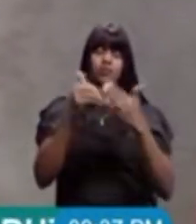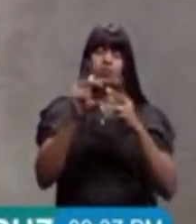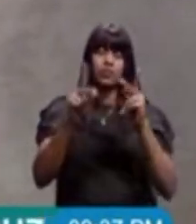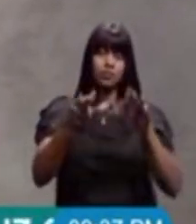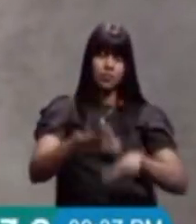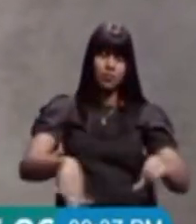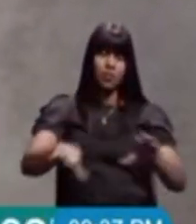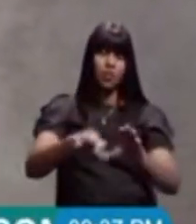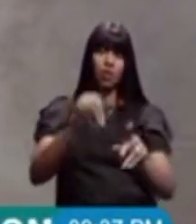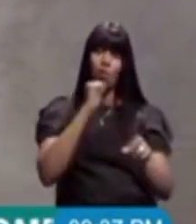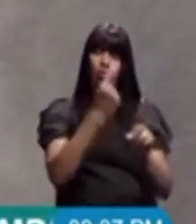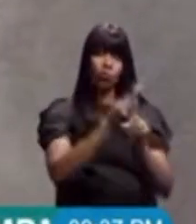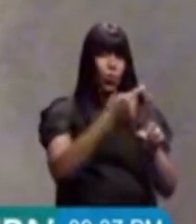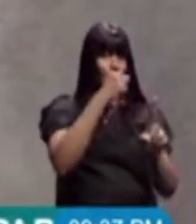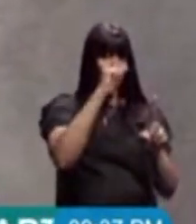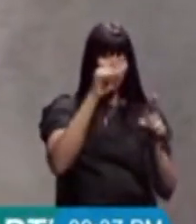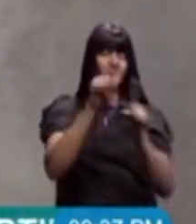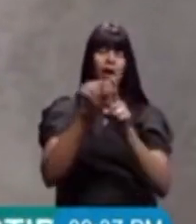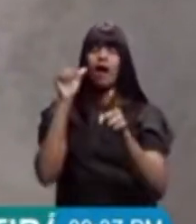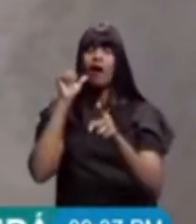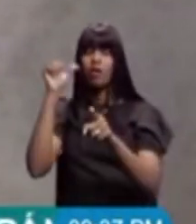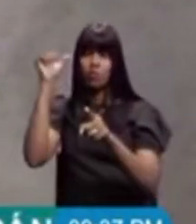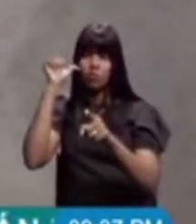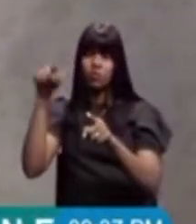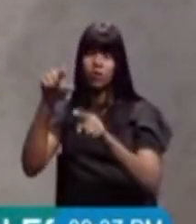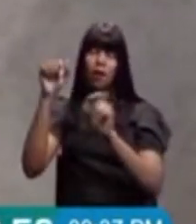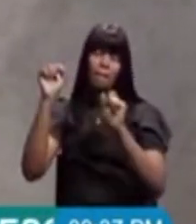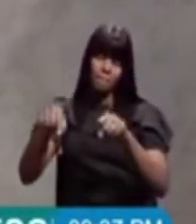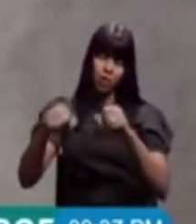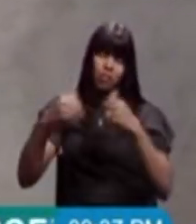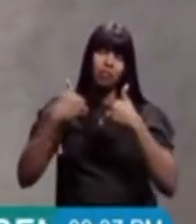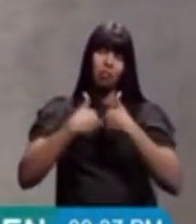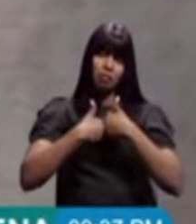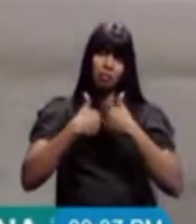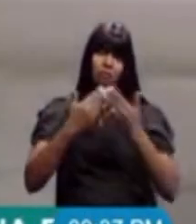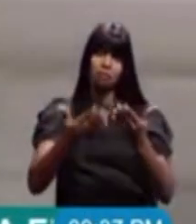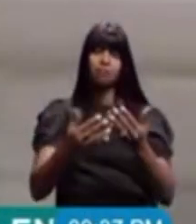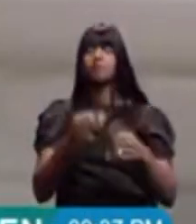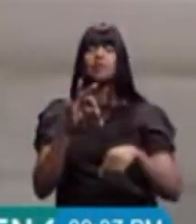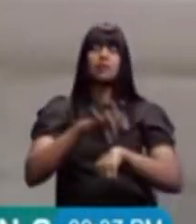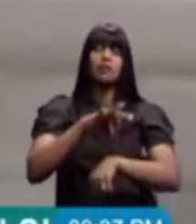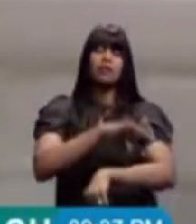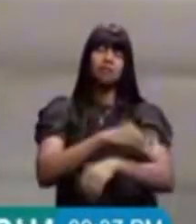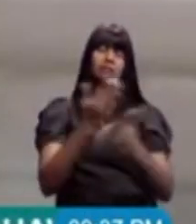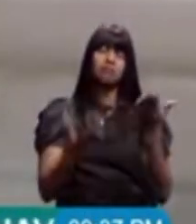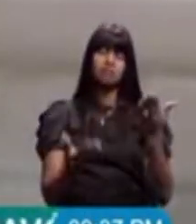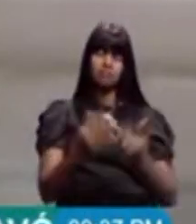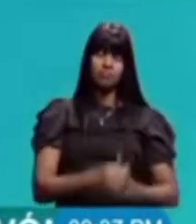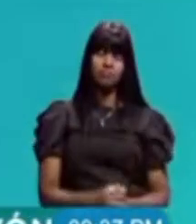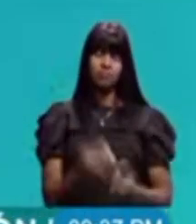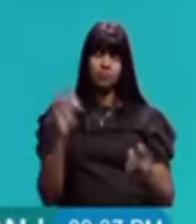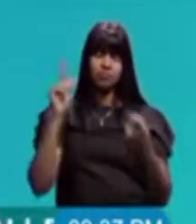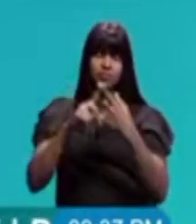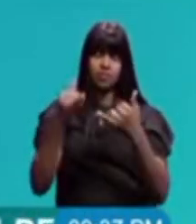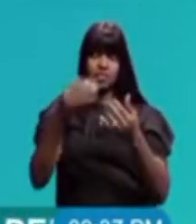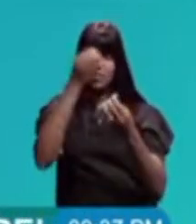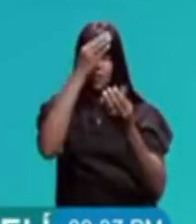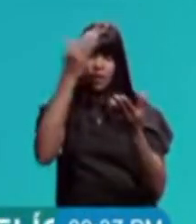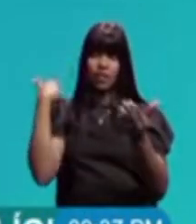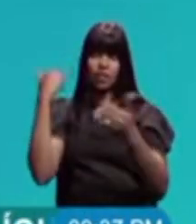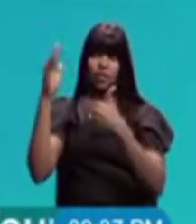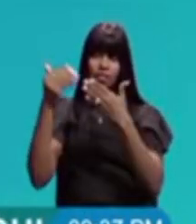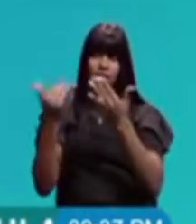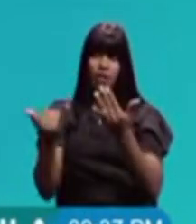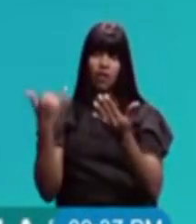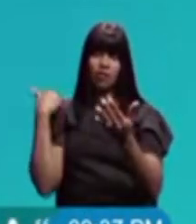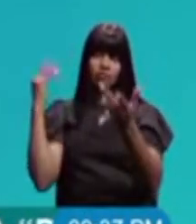población, no solo los niños, también los adultos que puedan padecer del dengue. Hasta el momento es toda la información que tengo. Yo